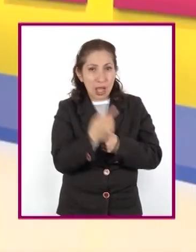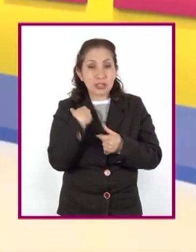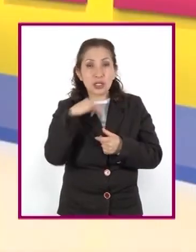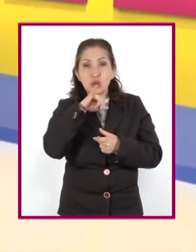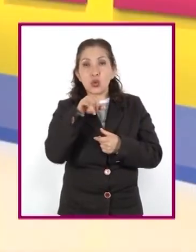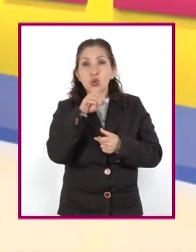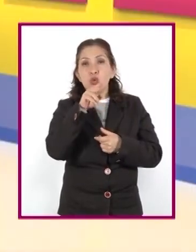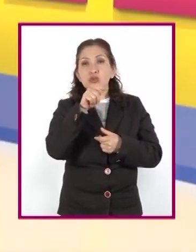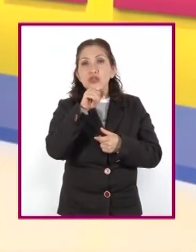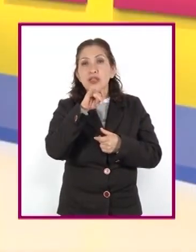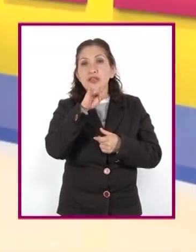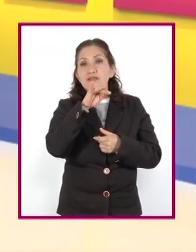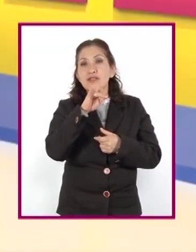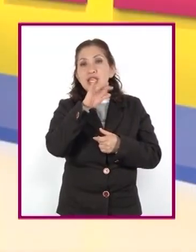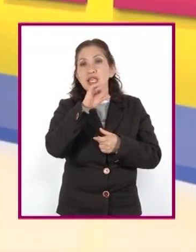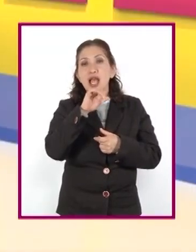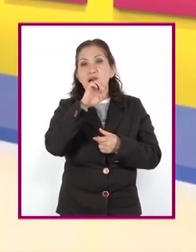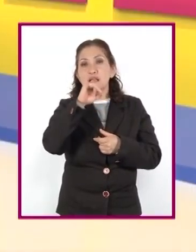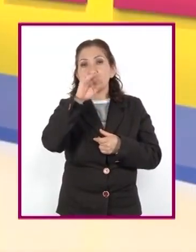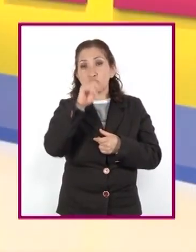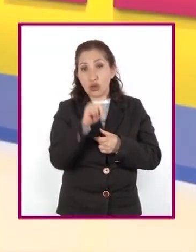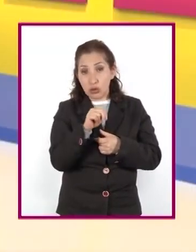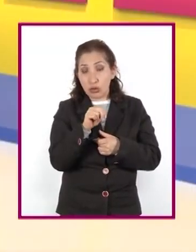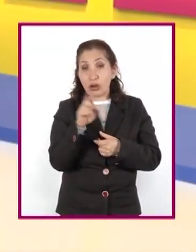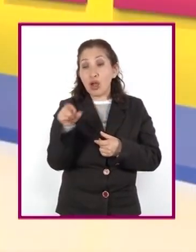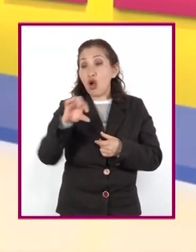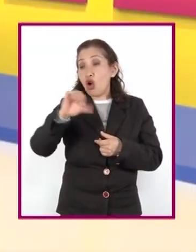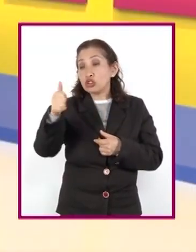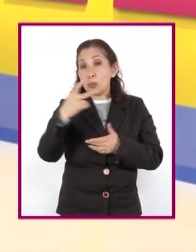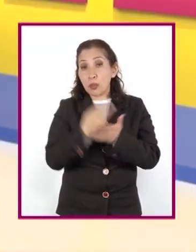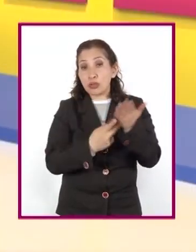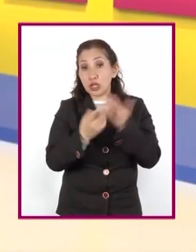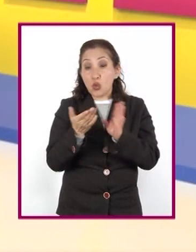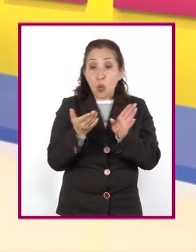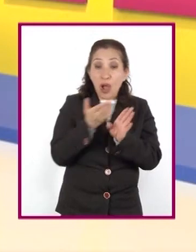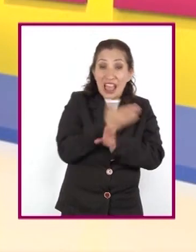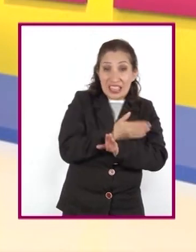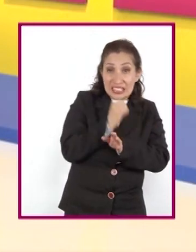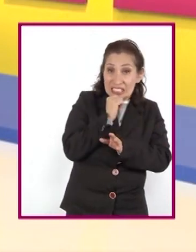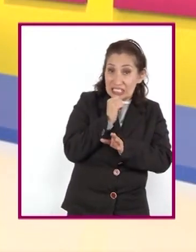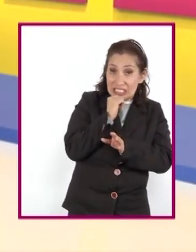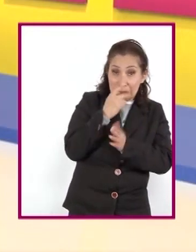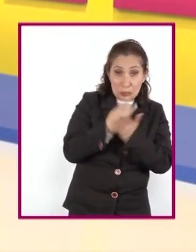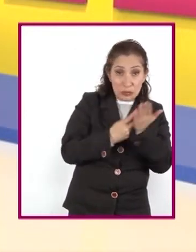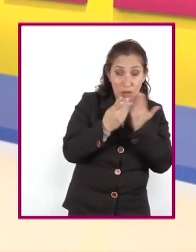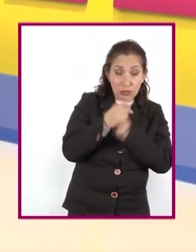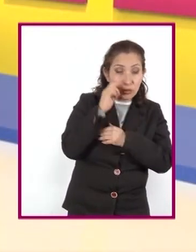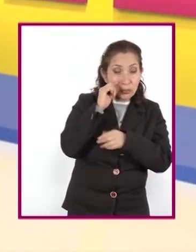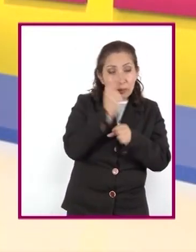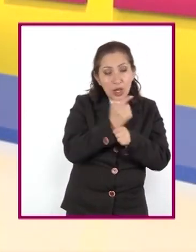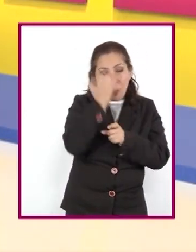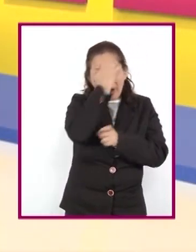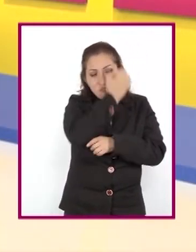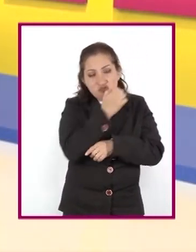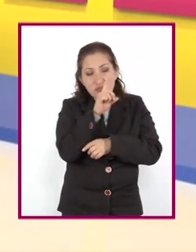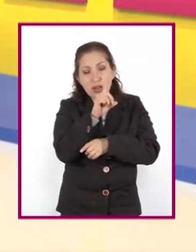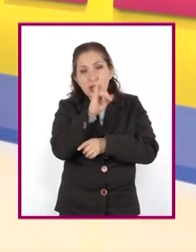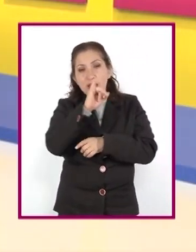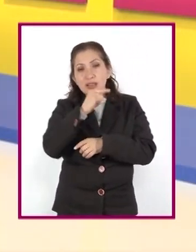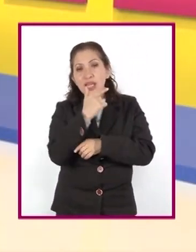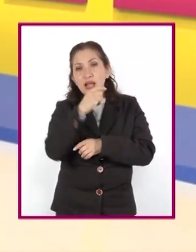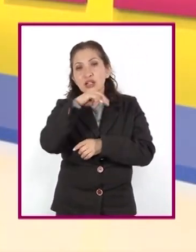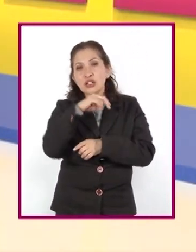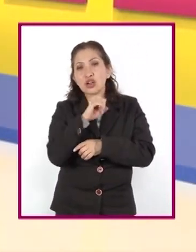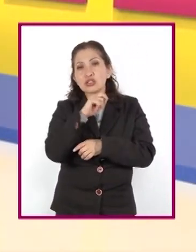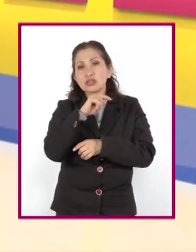casos, hay proyectos que recurren a un diagnóstico, es decir, se identifica el problema o